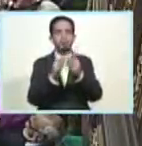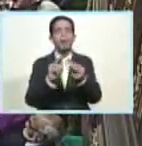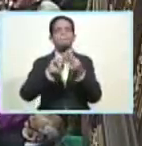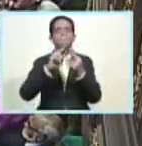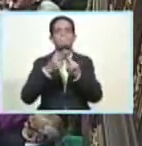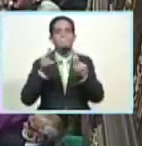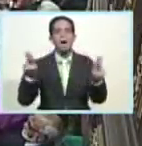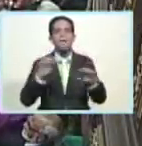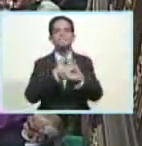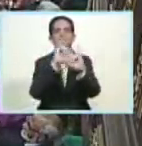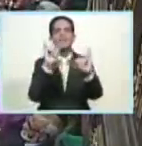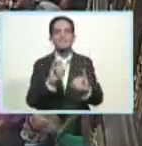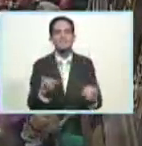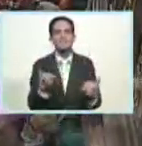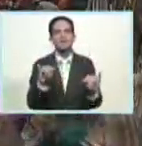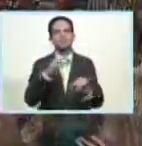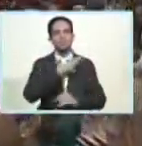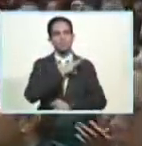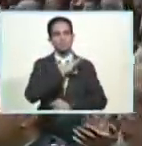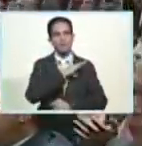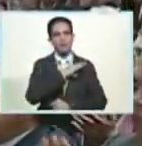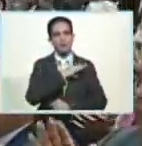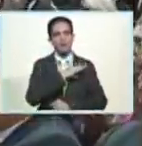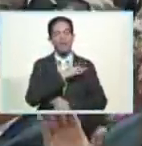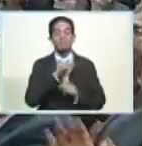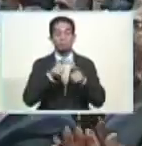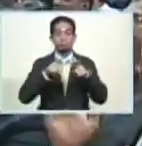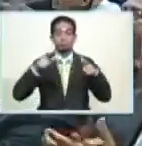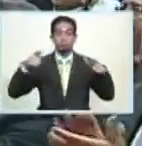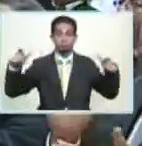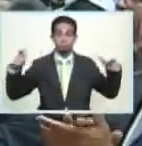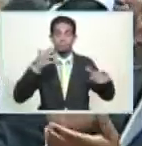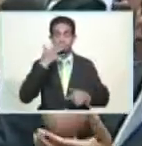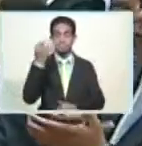de felicidad social, de recuperación económica verdadera.